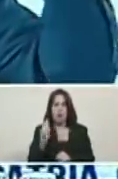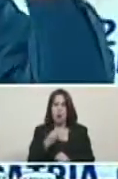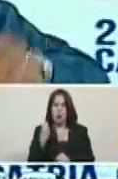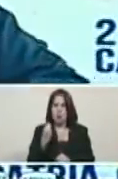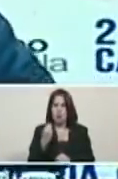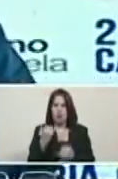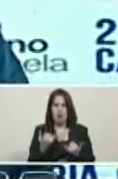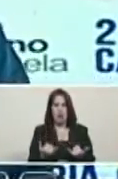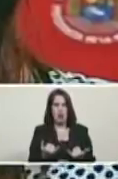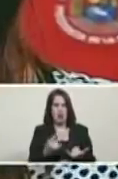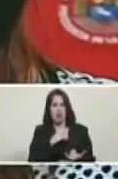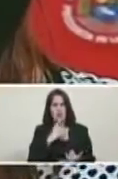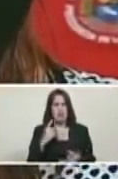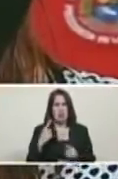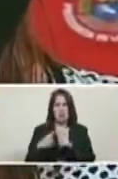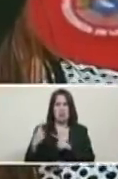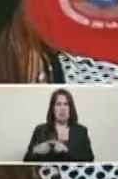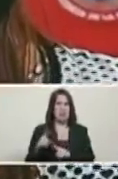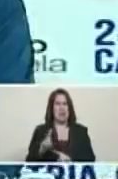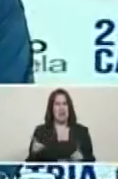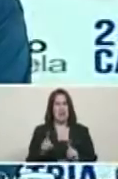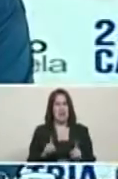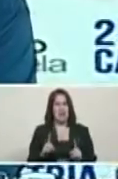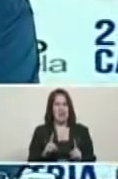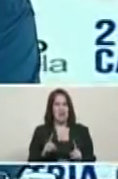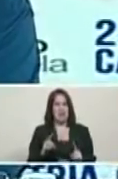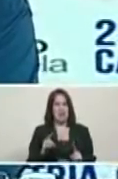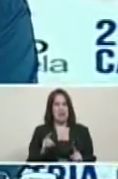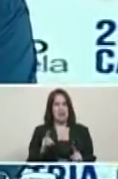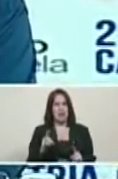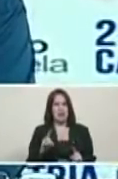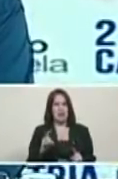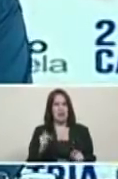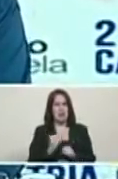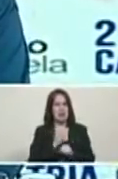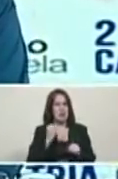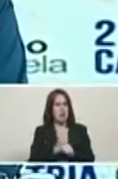No pega, no pega. Chamba adulto mayor no pega.